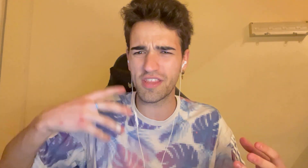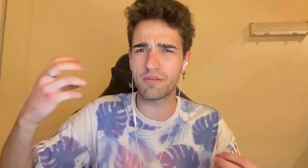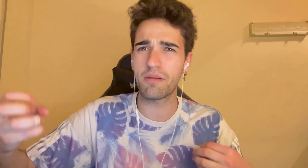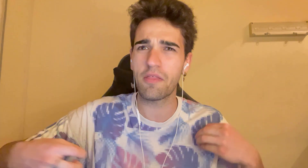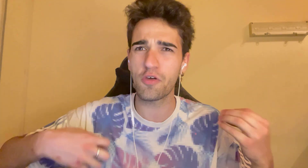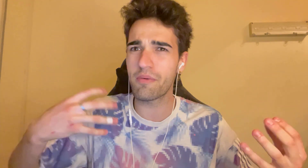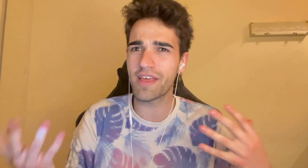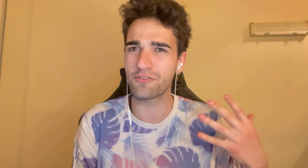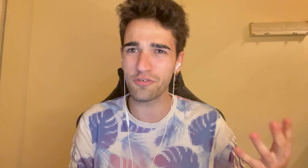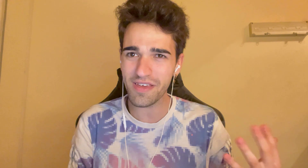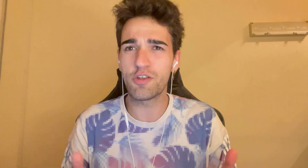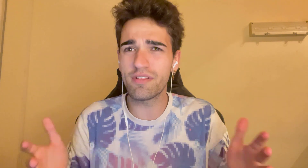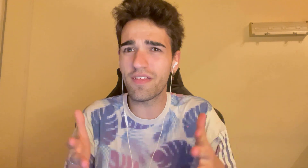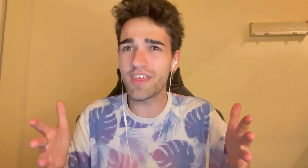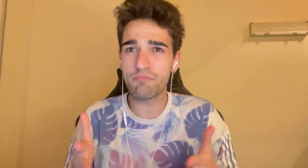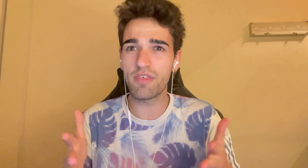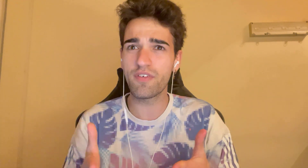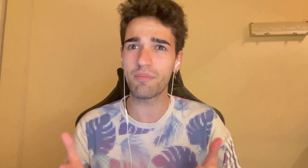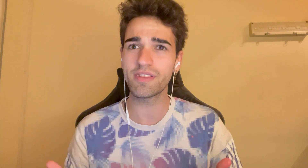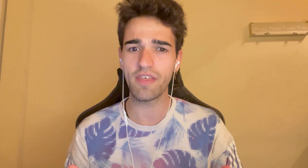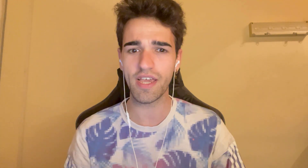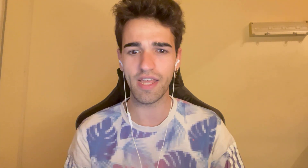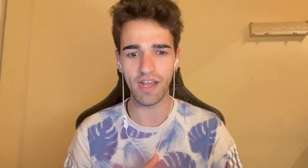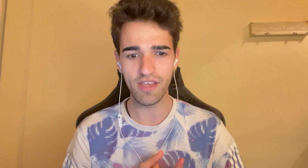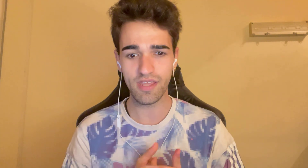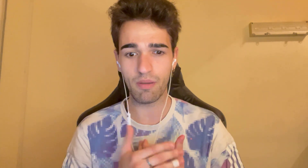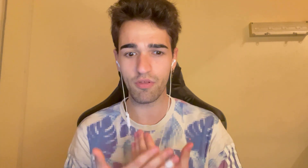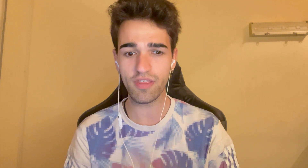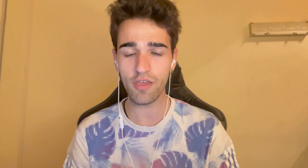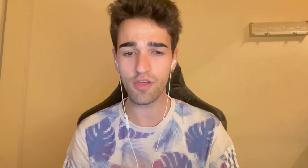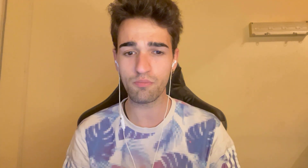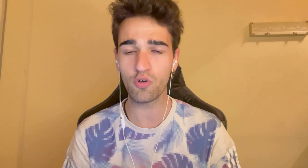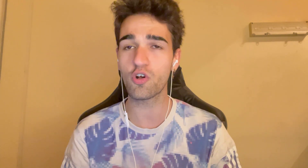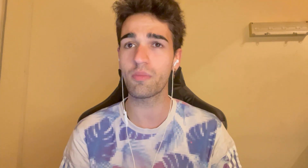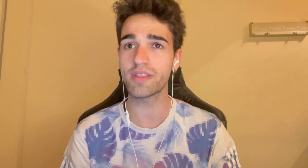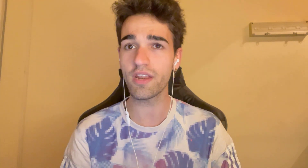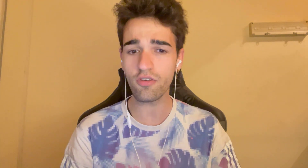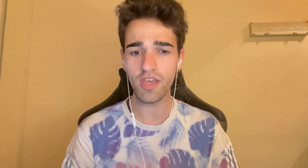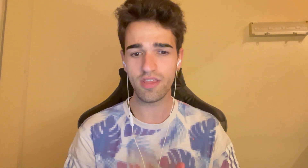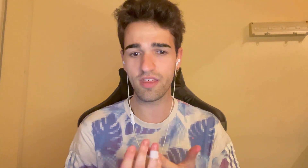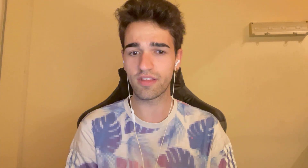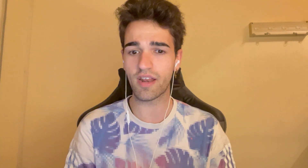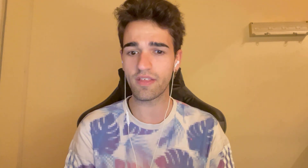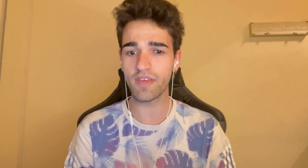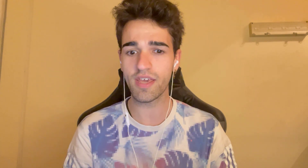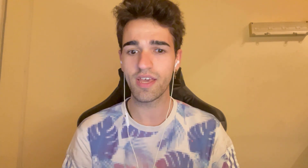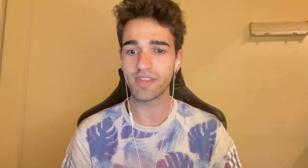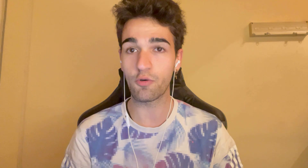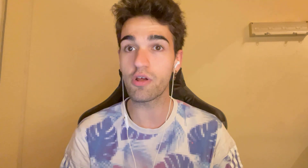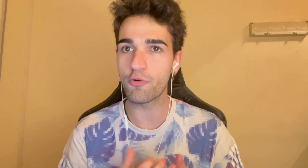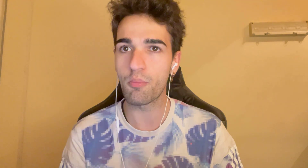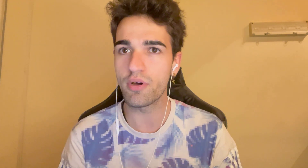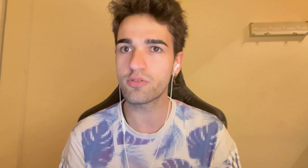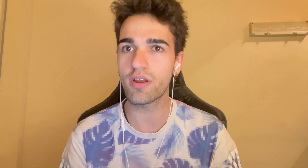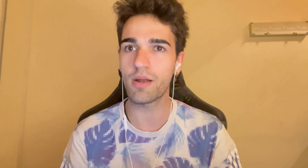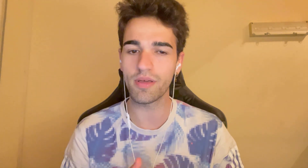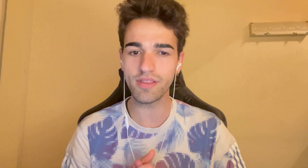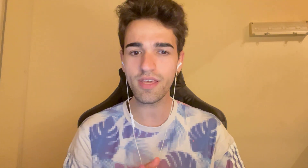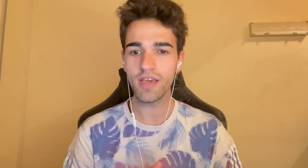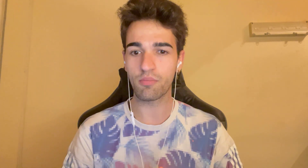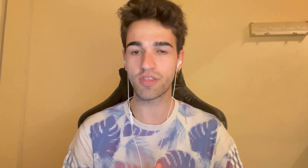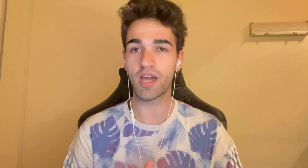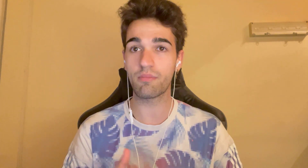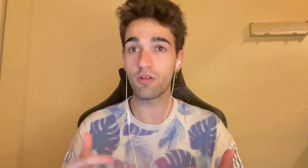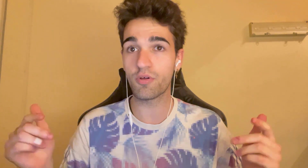es como que estaban hablando de varias cosas y no entendía específicamente de qué era. Si me podéis ayudar un poco en comentarios, si se trata de un aeropuerto